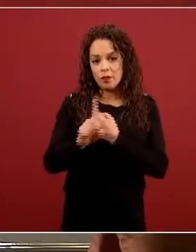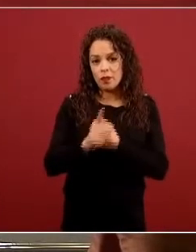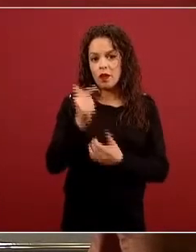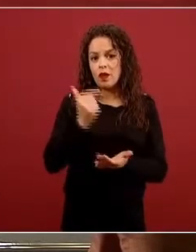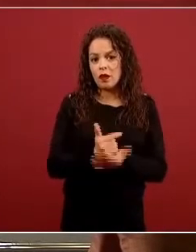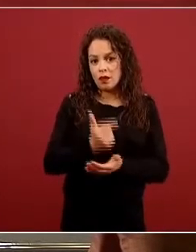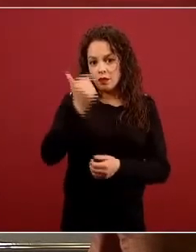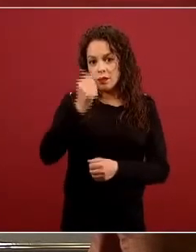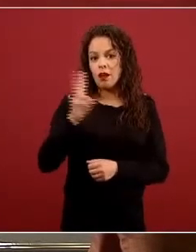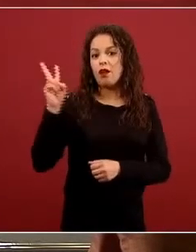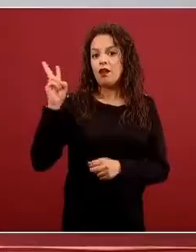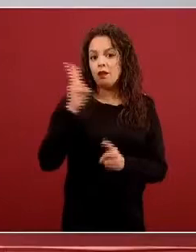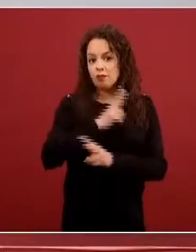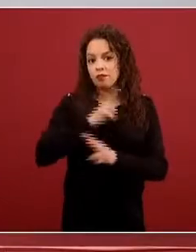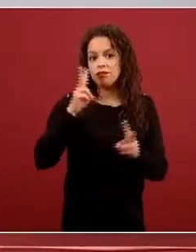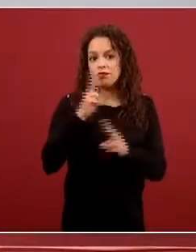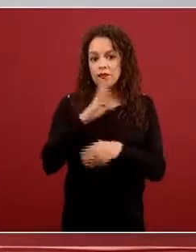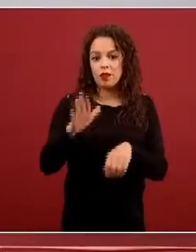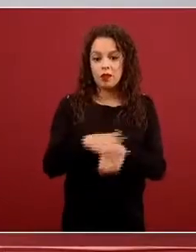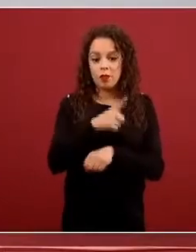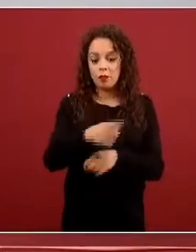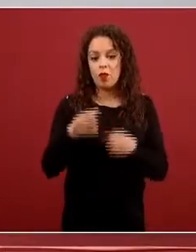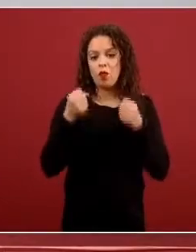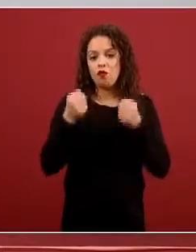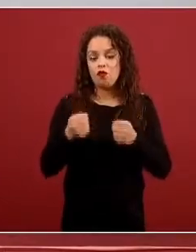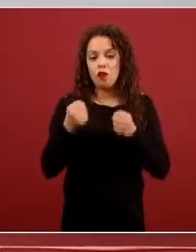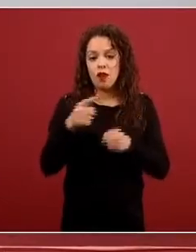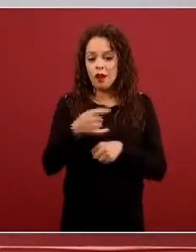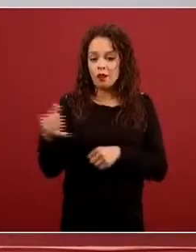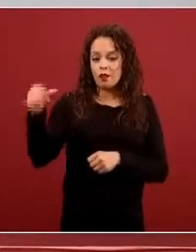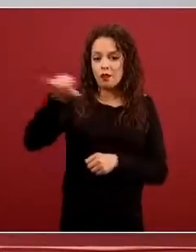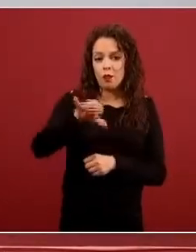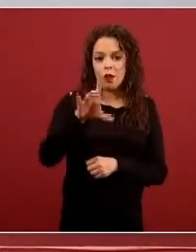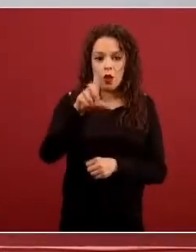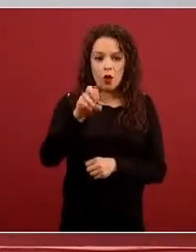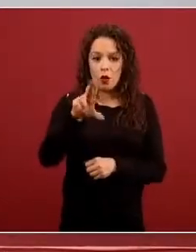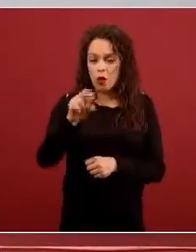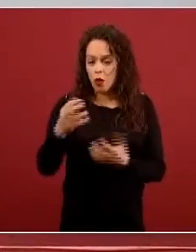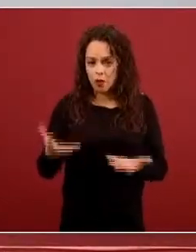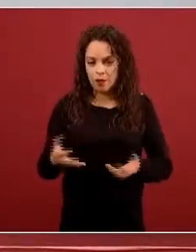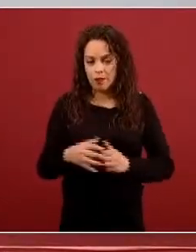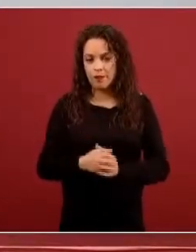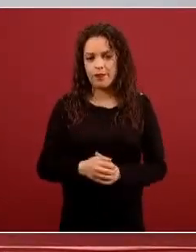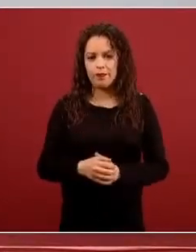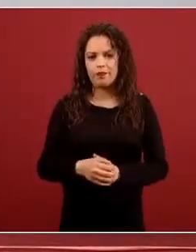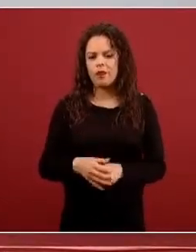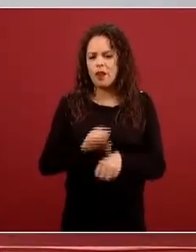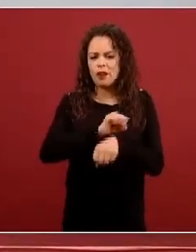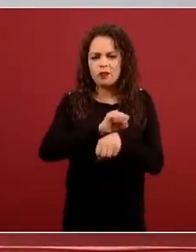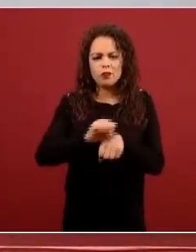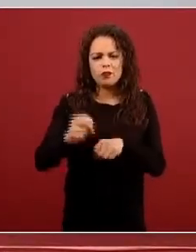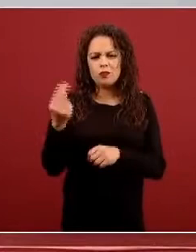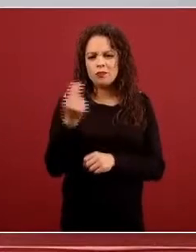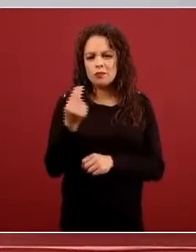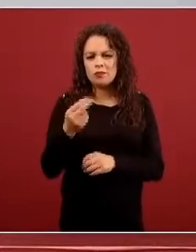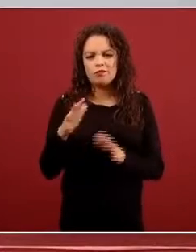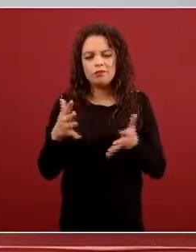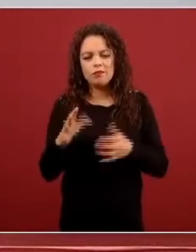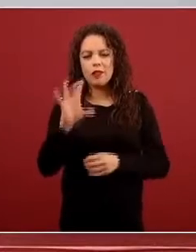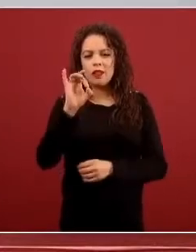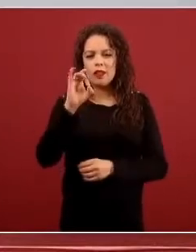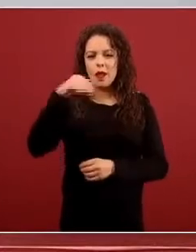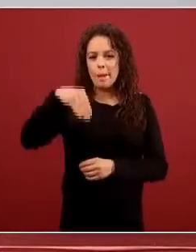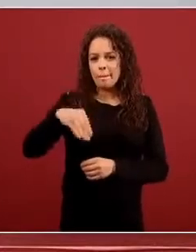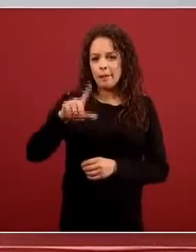respiratorios secundarios a esta concentración elevada de cloro. No se necesita más que poner aproximadamente unos 30 mililitros